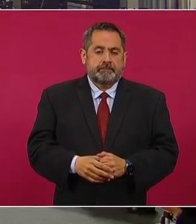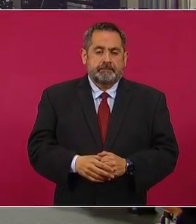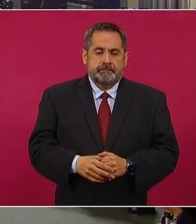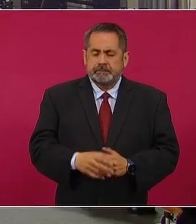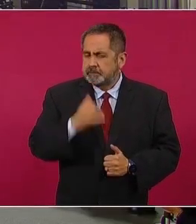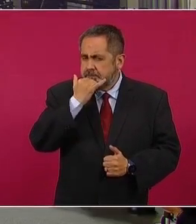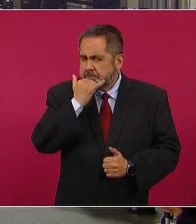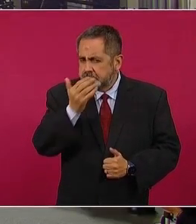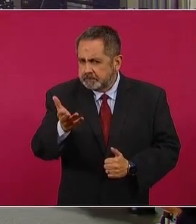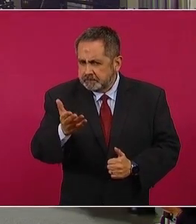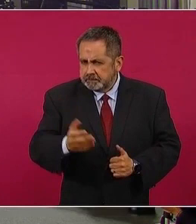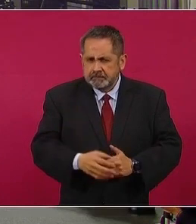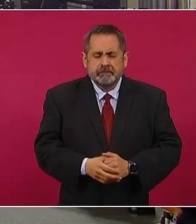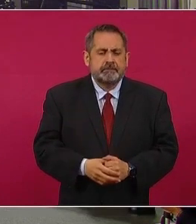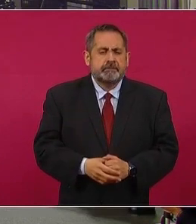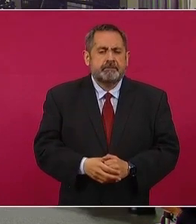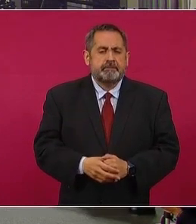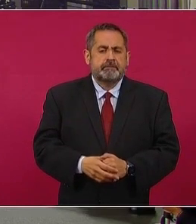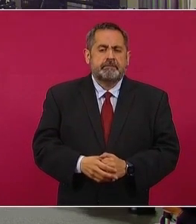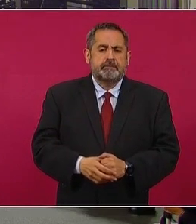¿Mande?